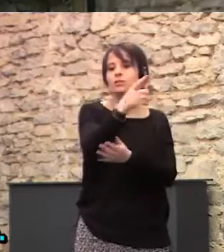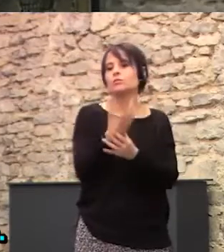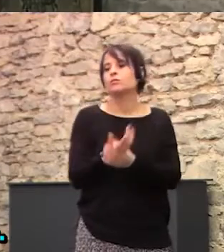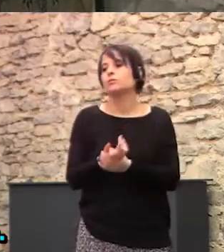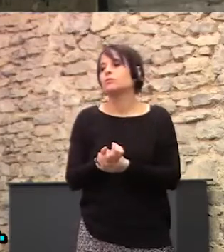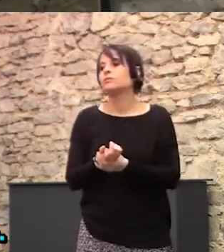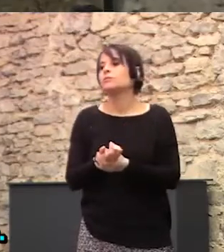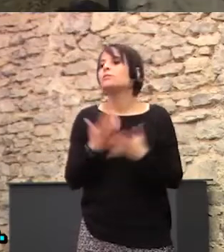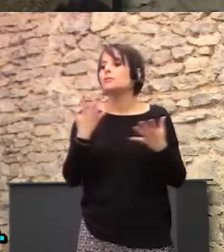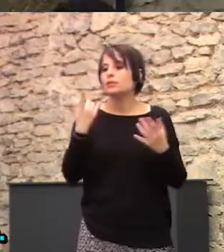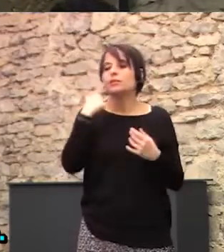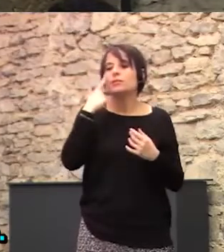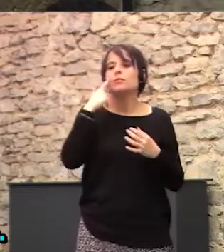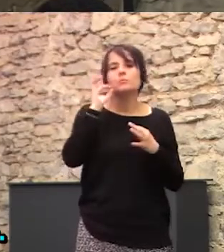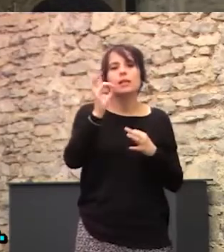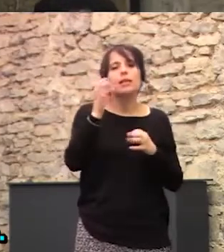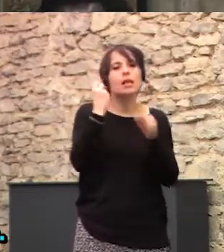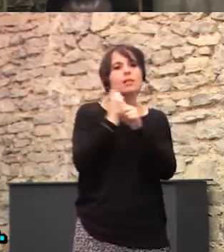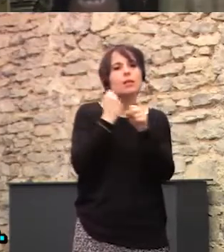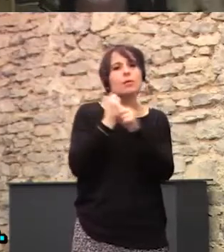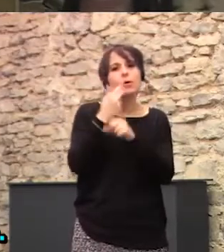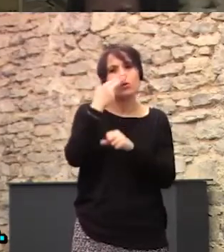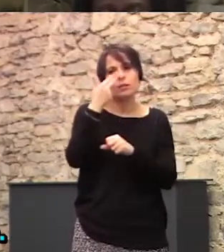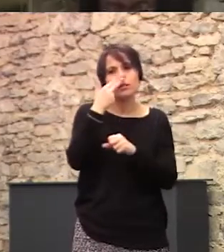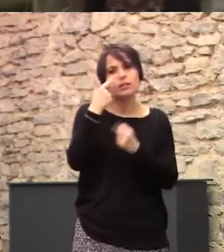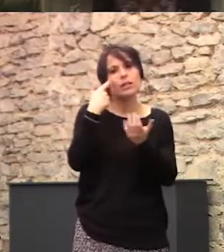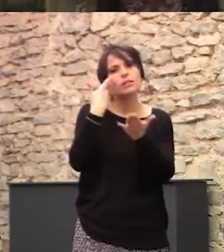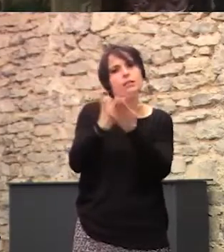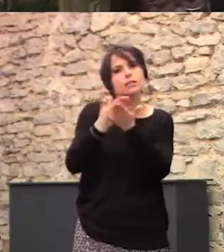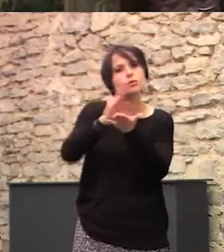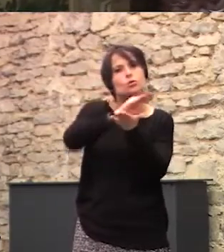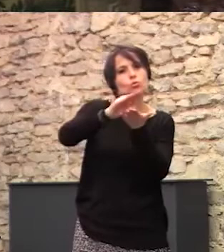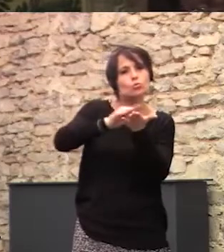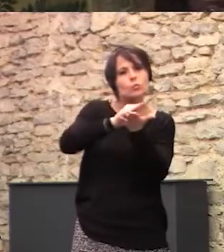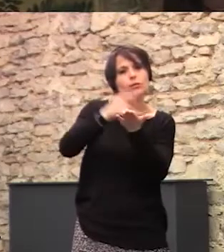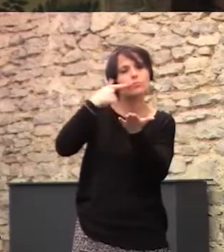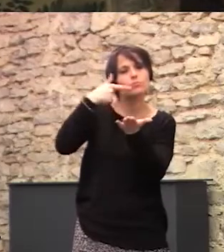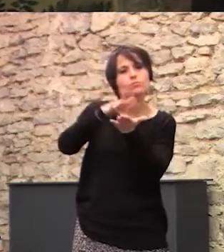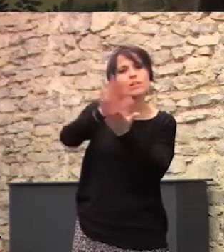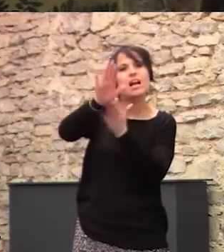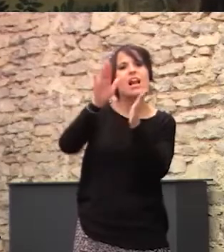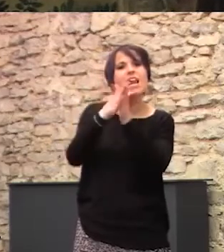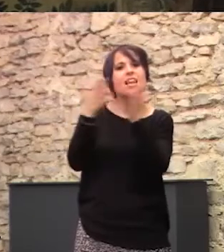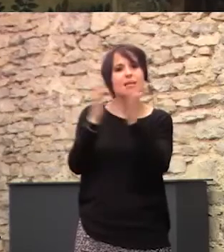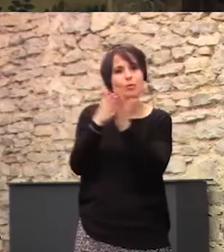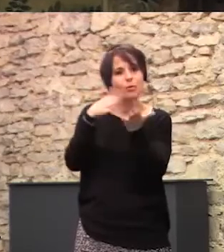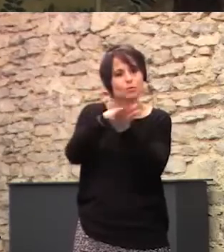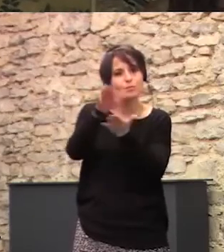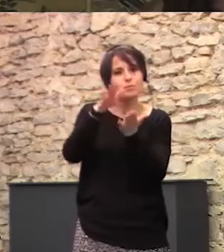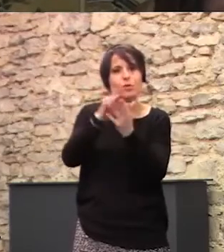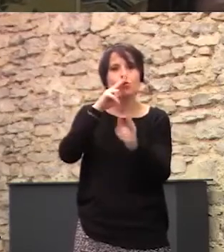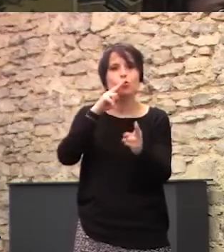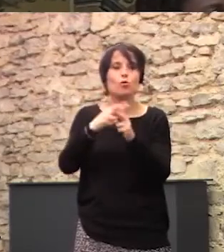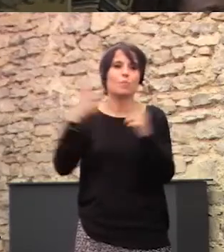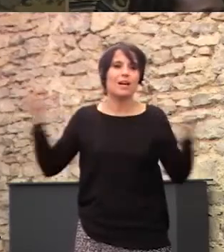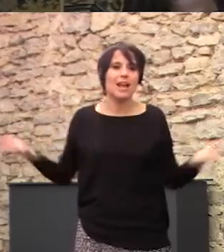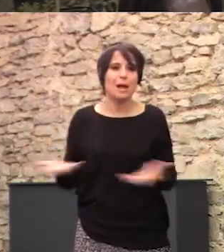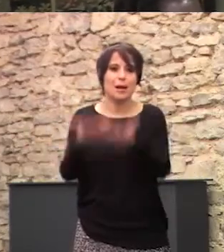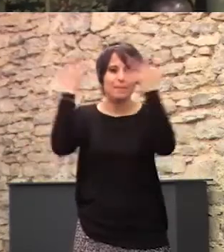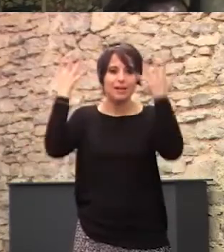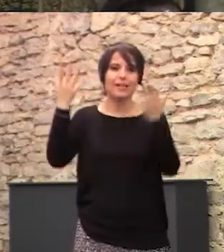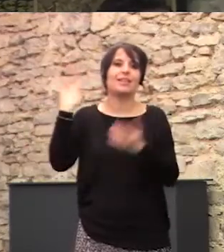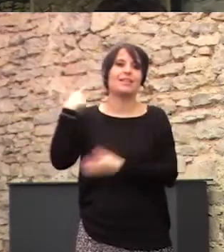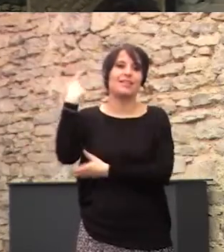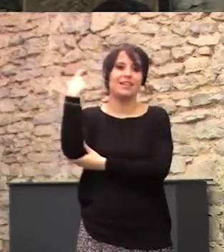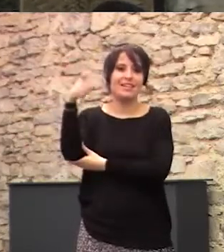bueno, se ha hecho un trabajo interesante de documentación. Hay un libro que se llama La emergencia del feminismo islámico,